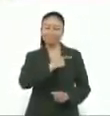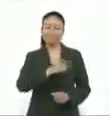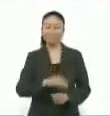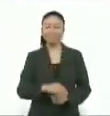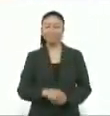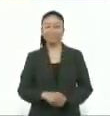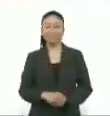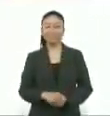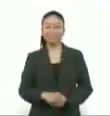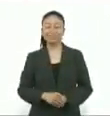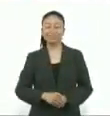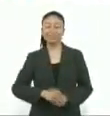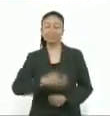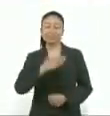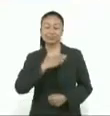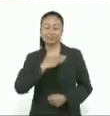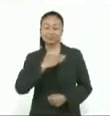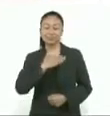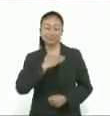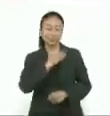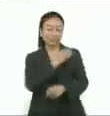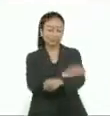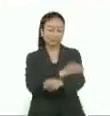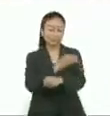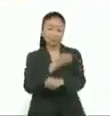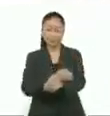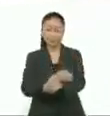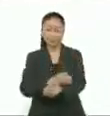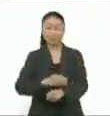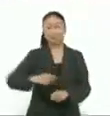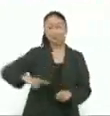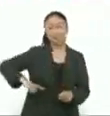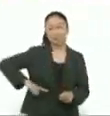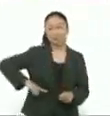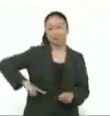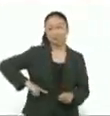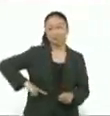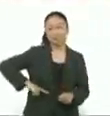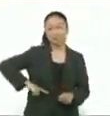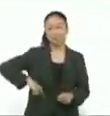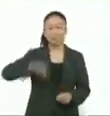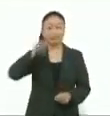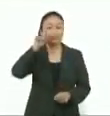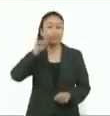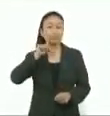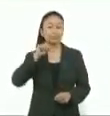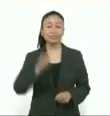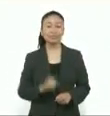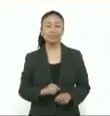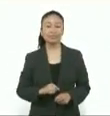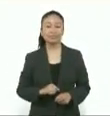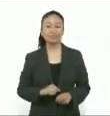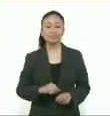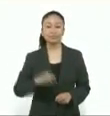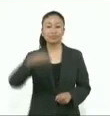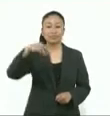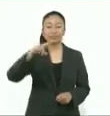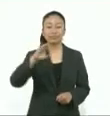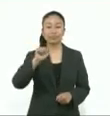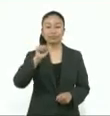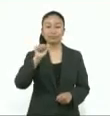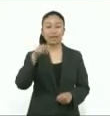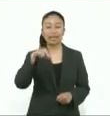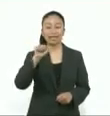a mis compañeras gobernadoras, a la gobernadora Marina del Pilar